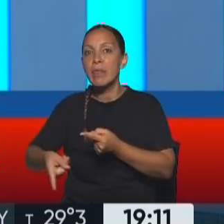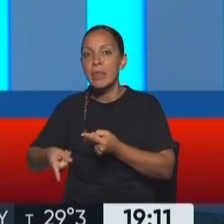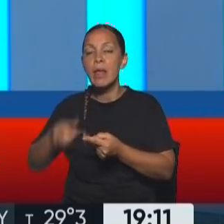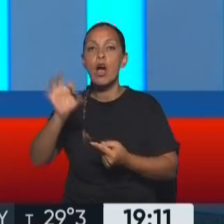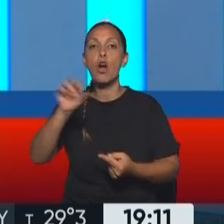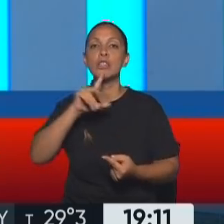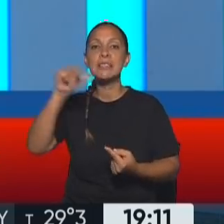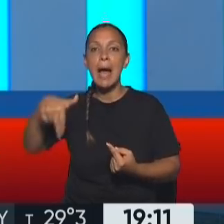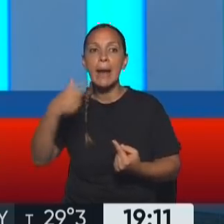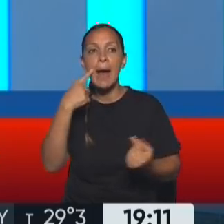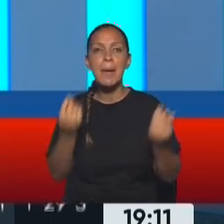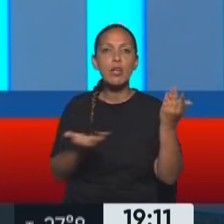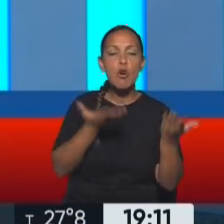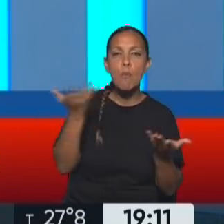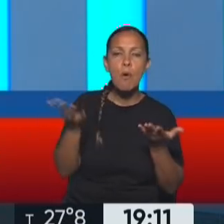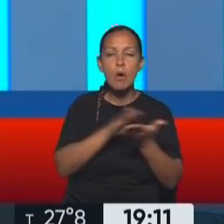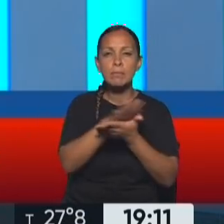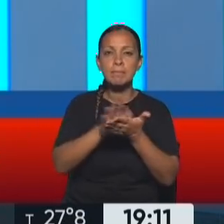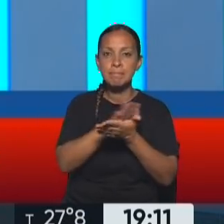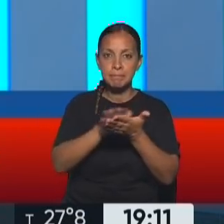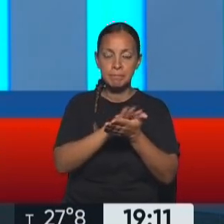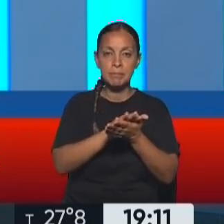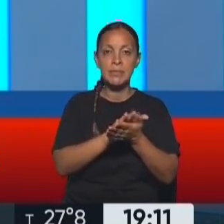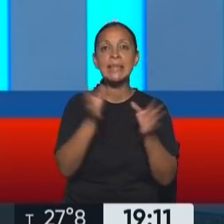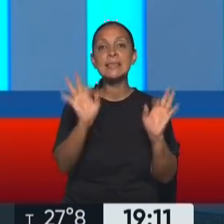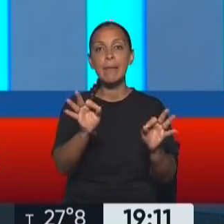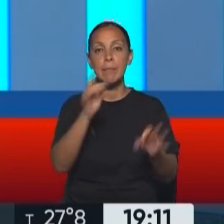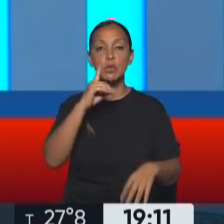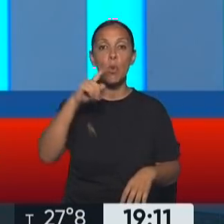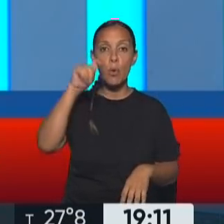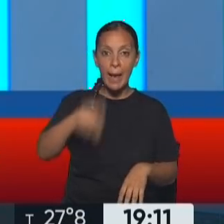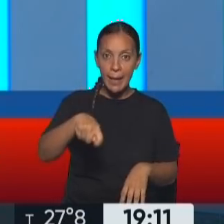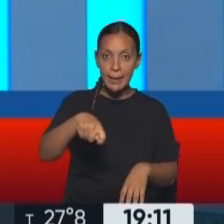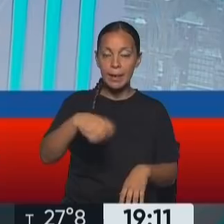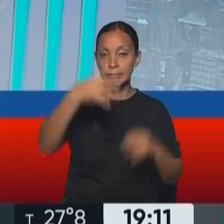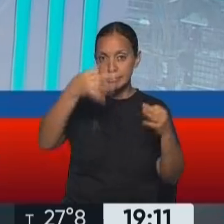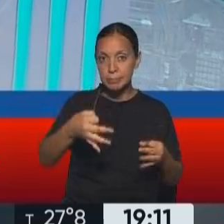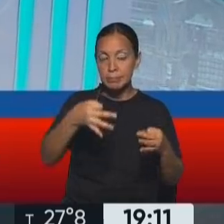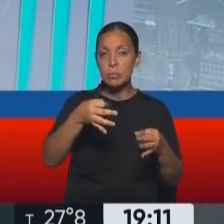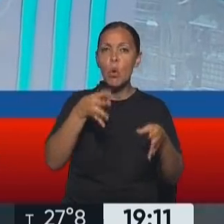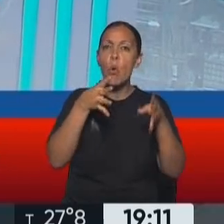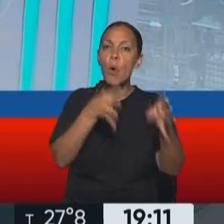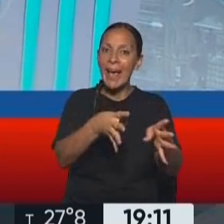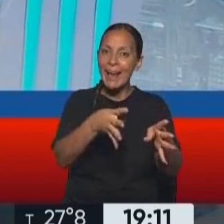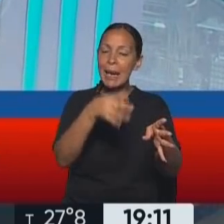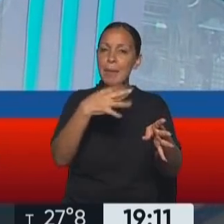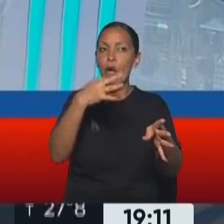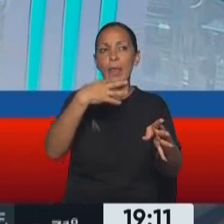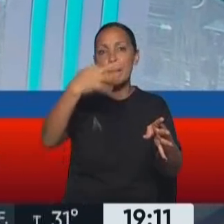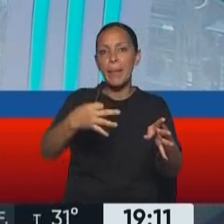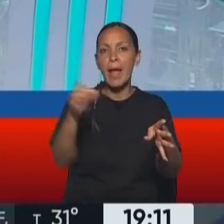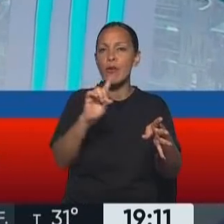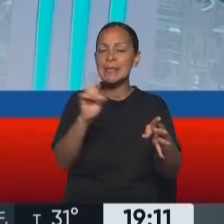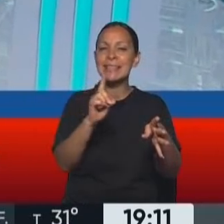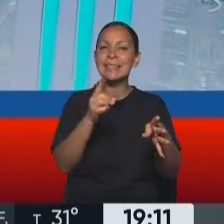OTAN, digamos, se llegue a algún tipo de resolución. Recordemos que Ucrania en realidad es el escenario de una guerra que tiene otro nivel. Esto no es la